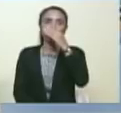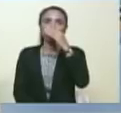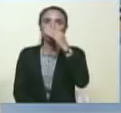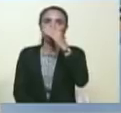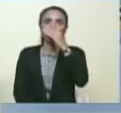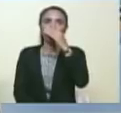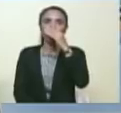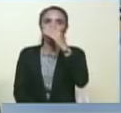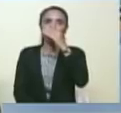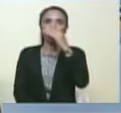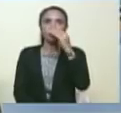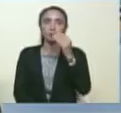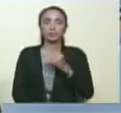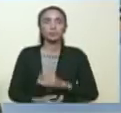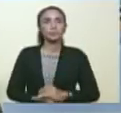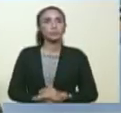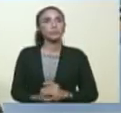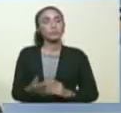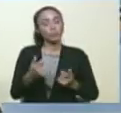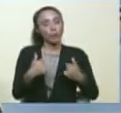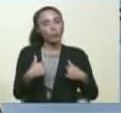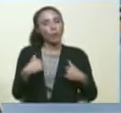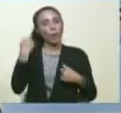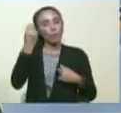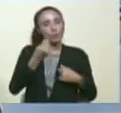una nueva opción de ahorro